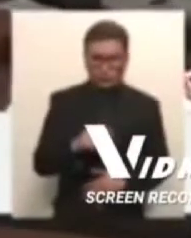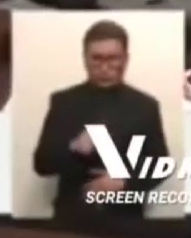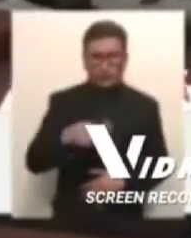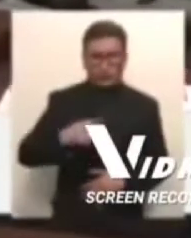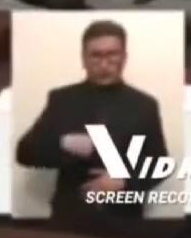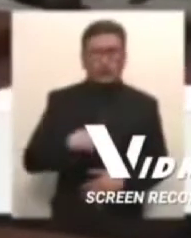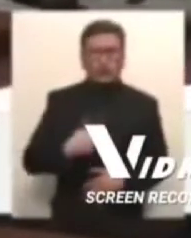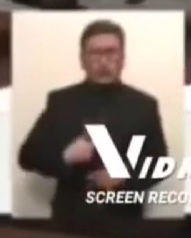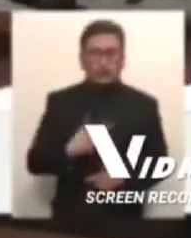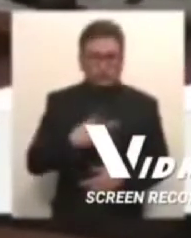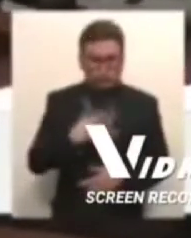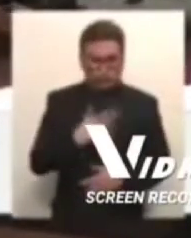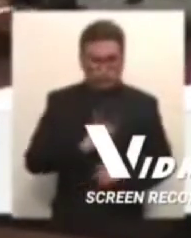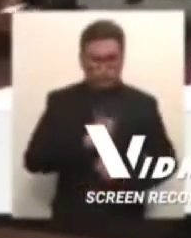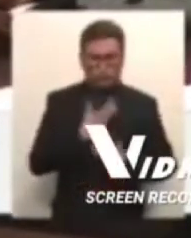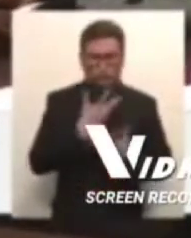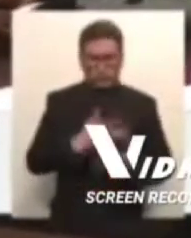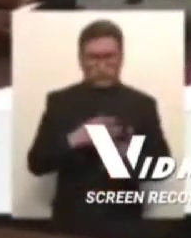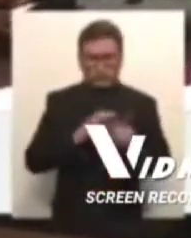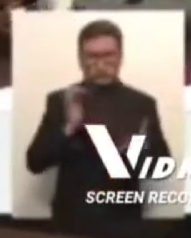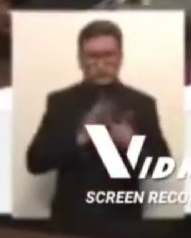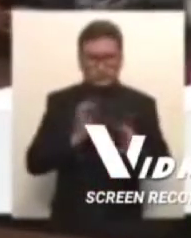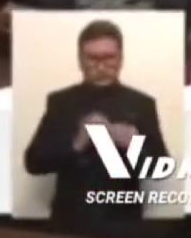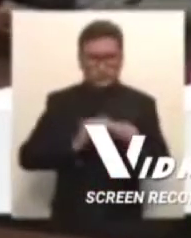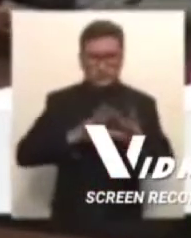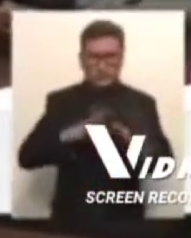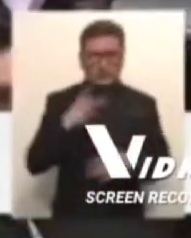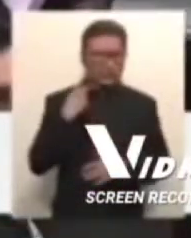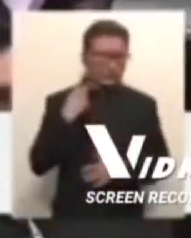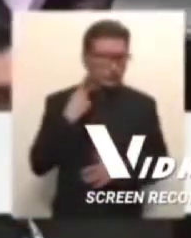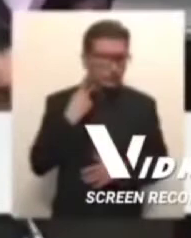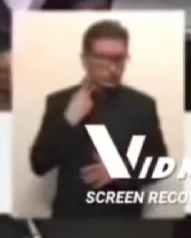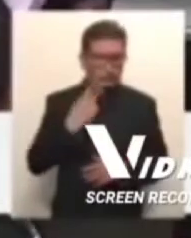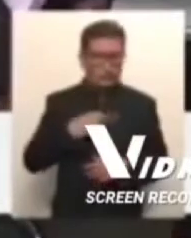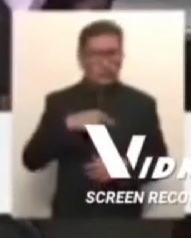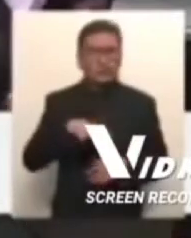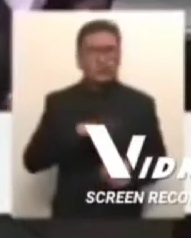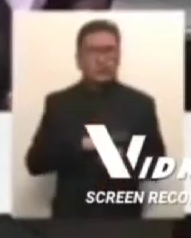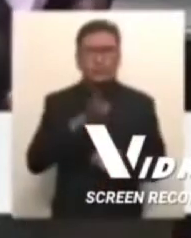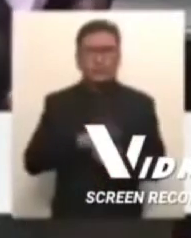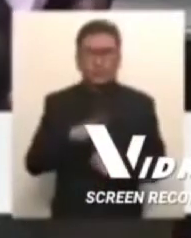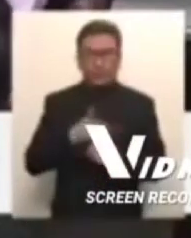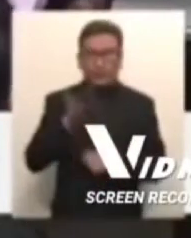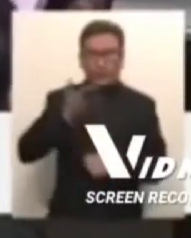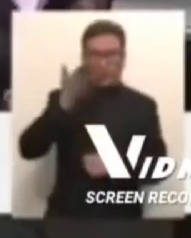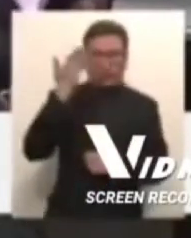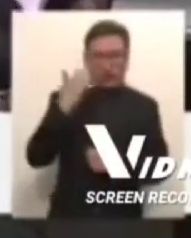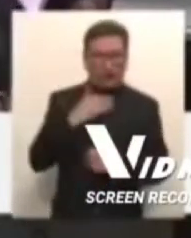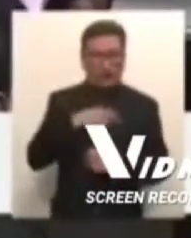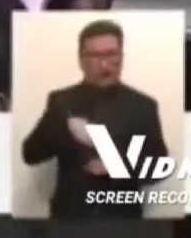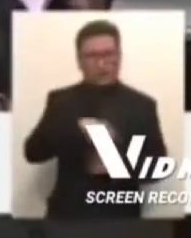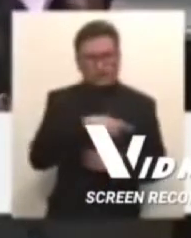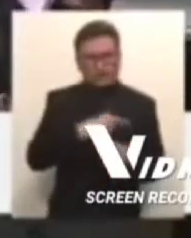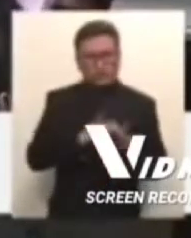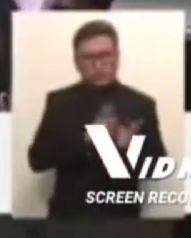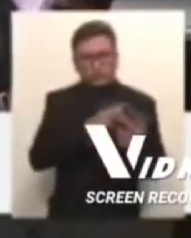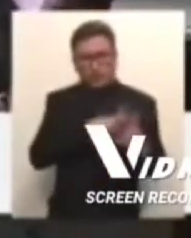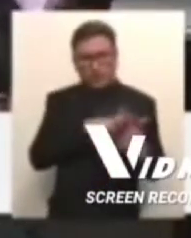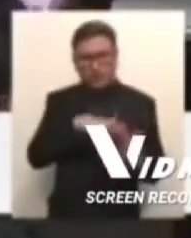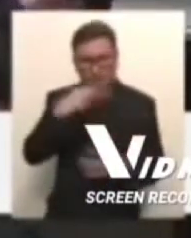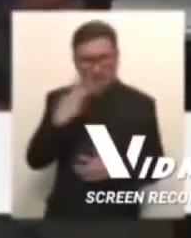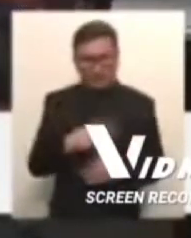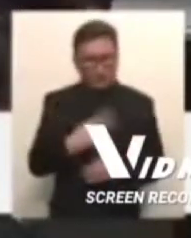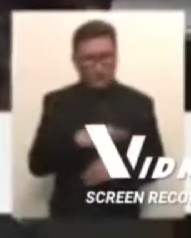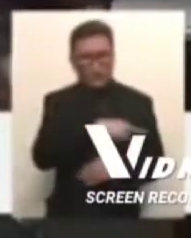impedir que yo emita juicios históricos y políticos sobre lo que fue la guerrilla en México.